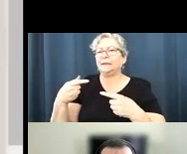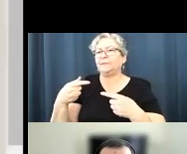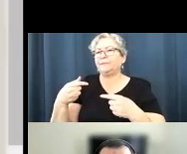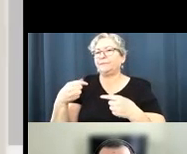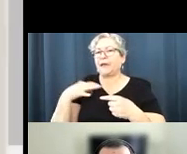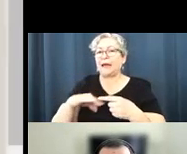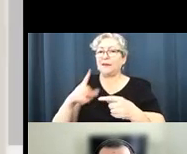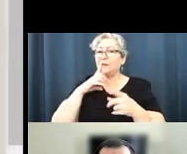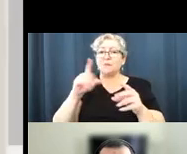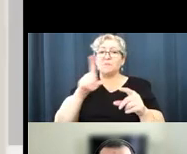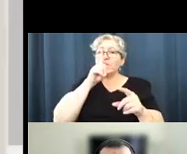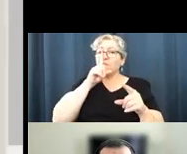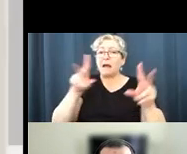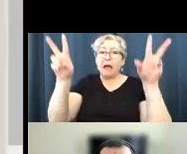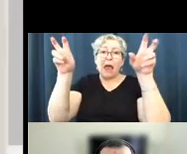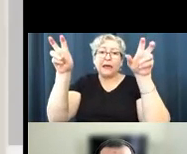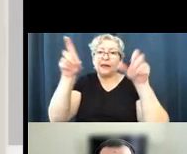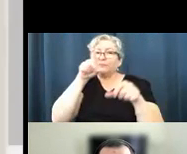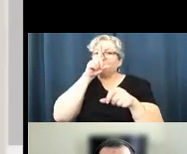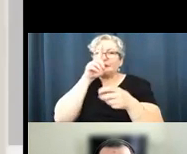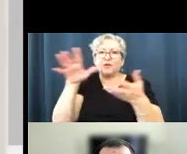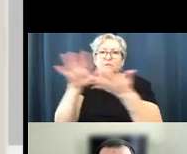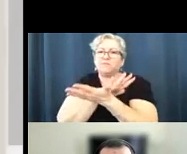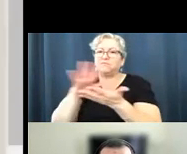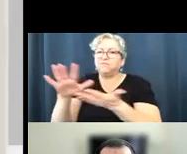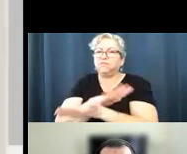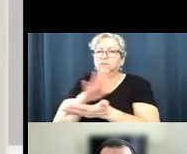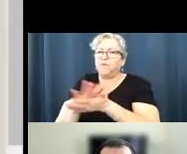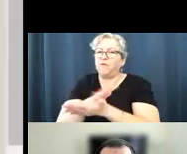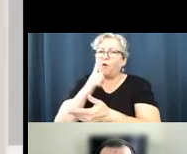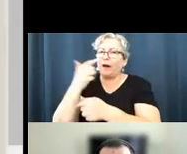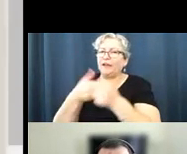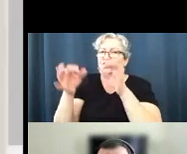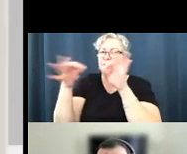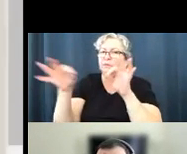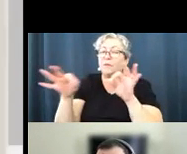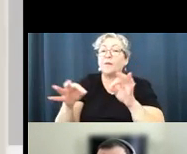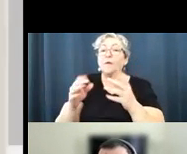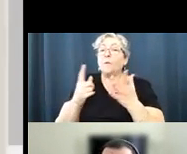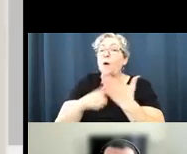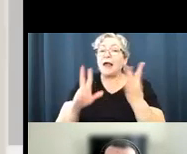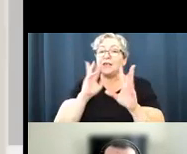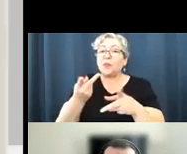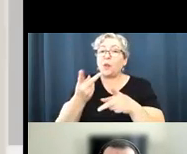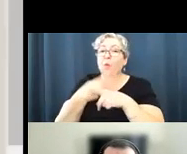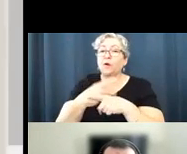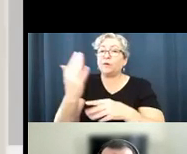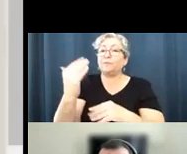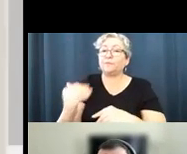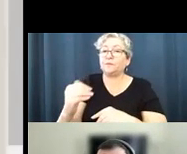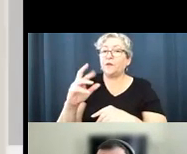nos dice que esto es un título que es muy importante para la persona que está usando el screen reader. Pero lo peor es